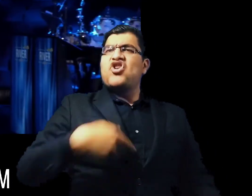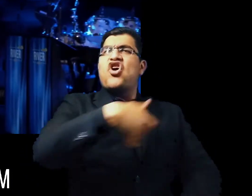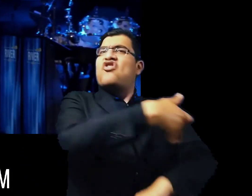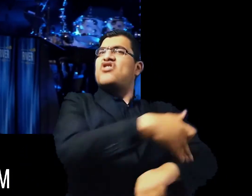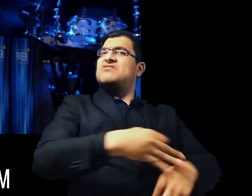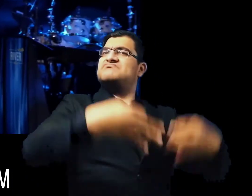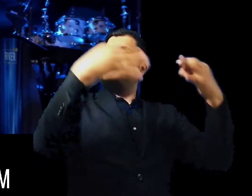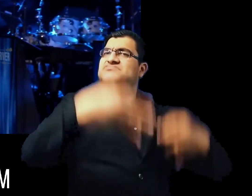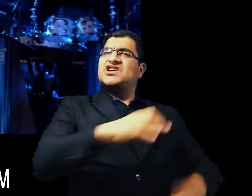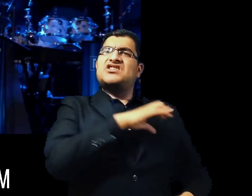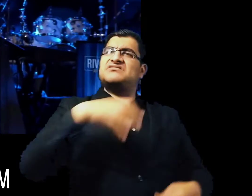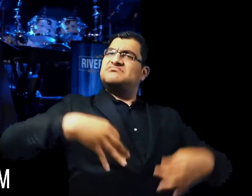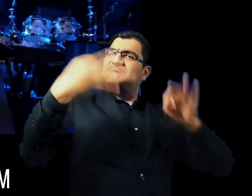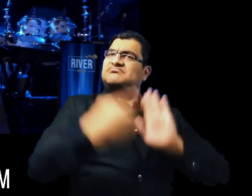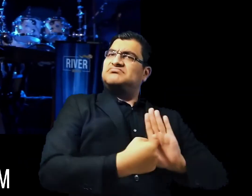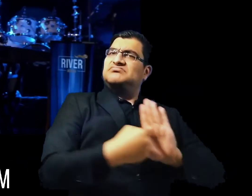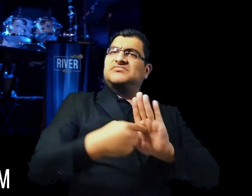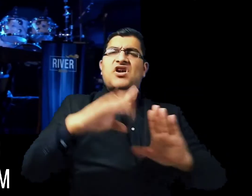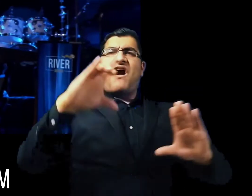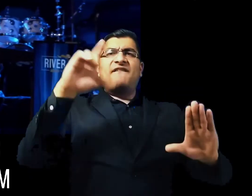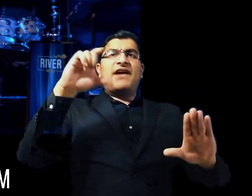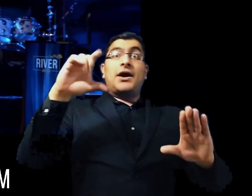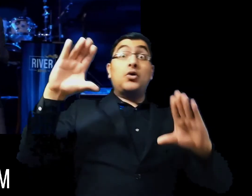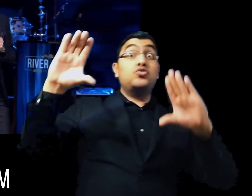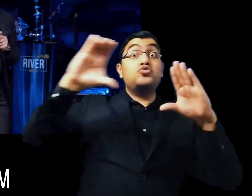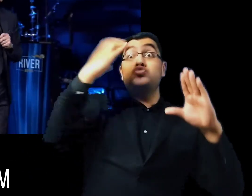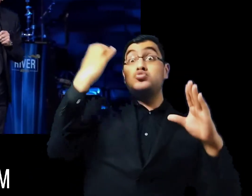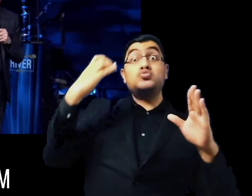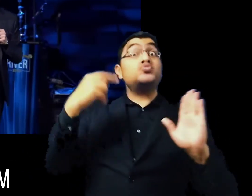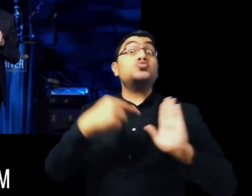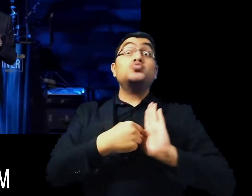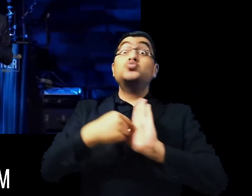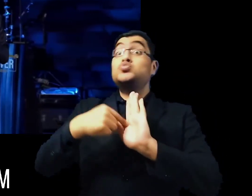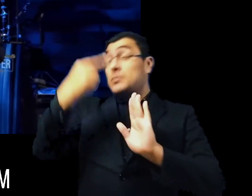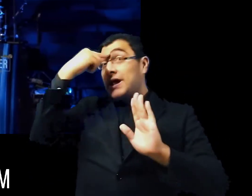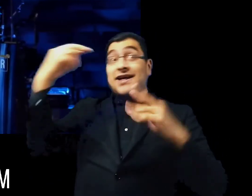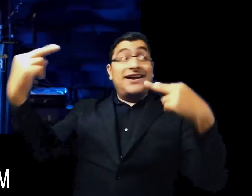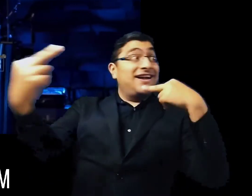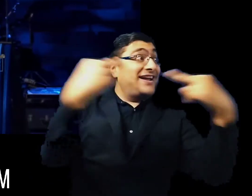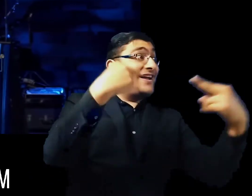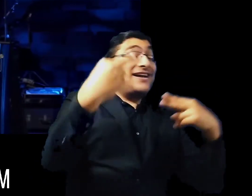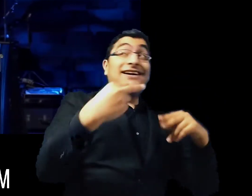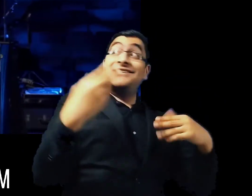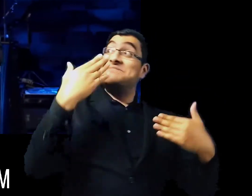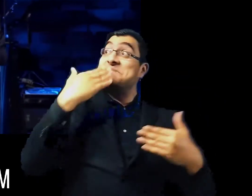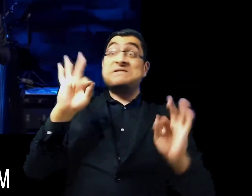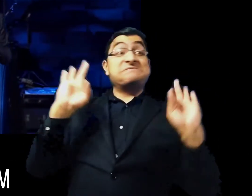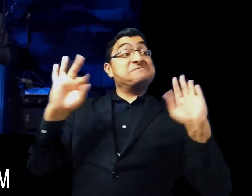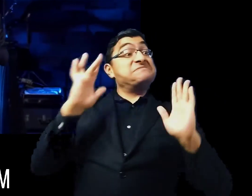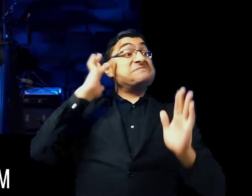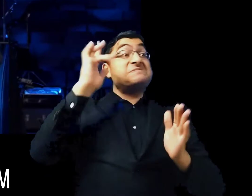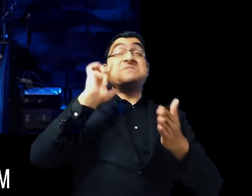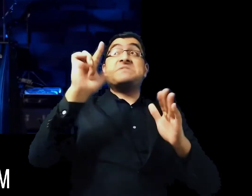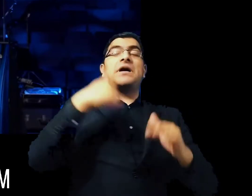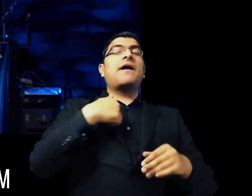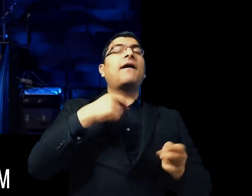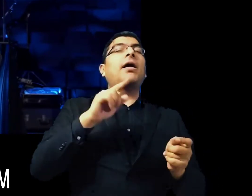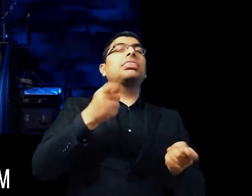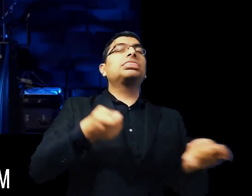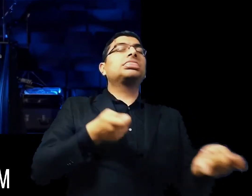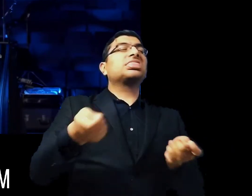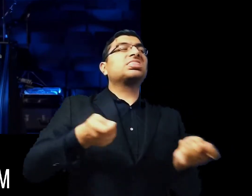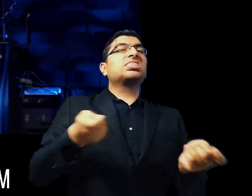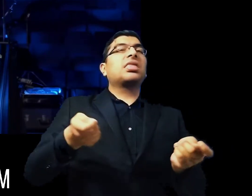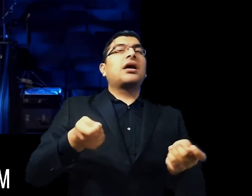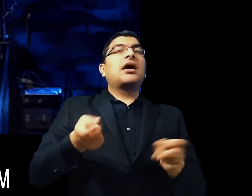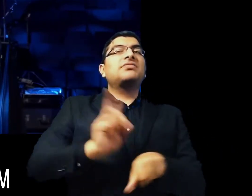son cristianos perfectos, sacan muchas selfies y viven para las redes. Se mantienen al control porque